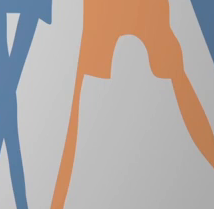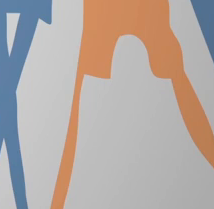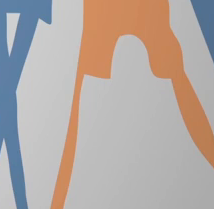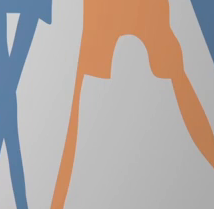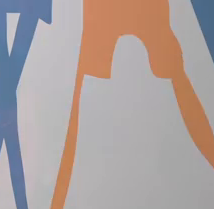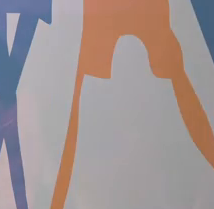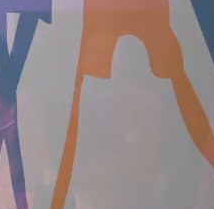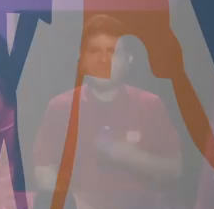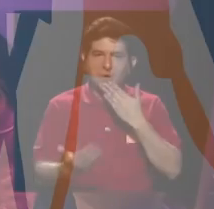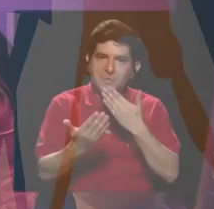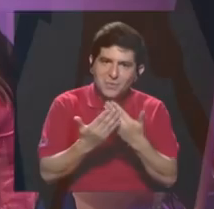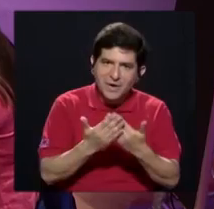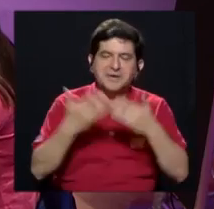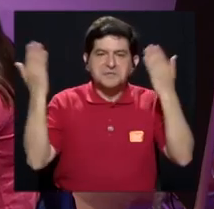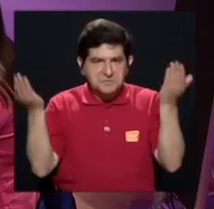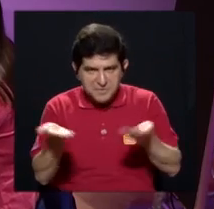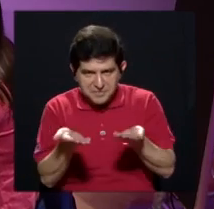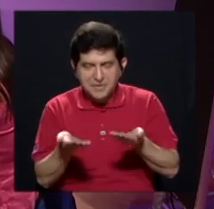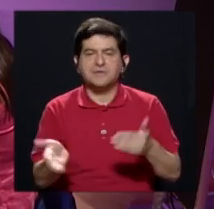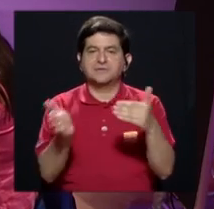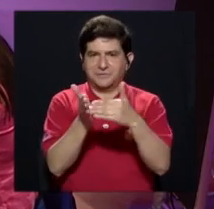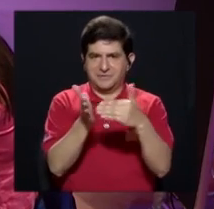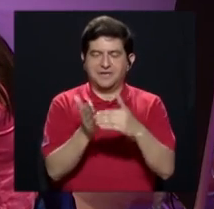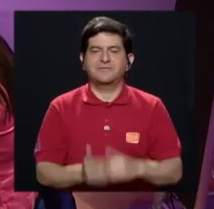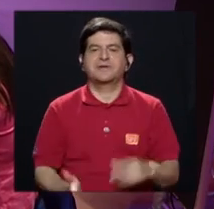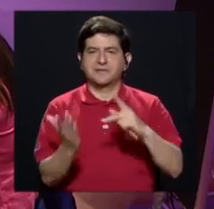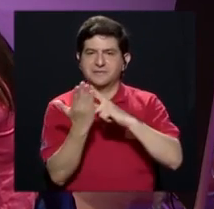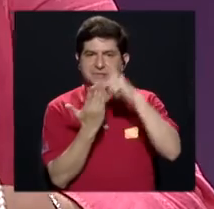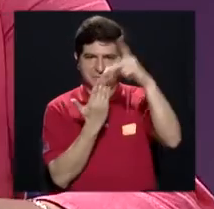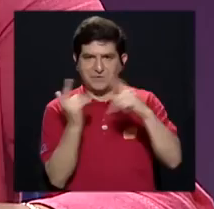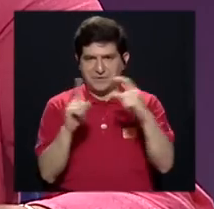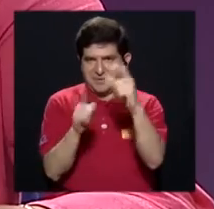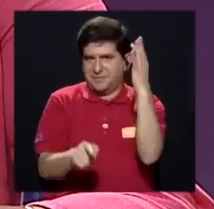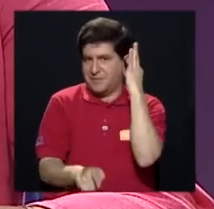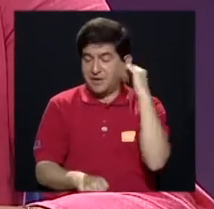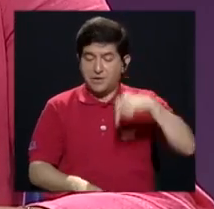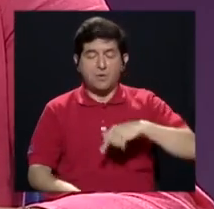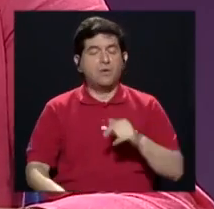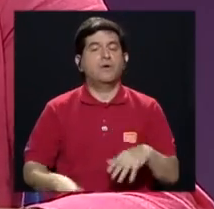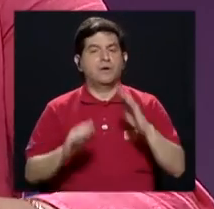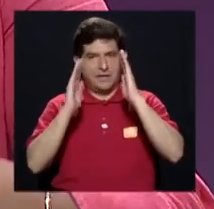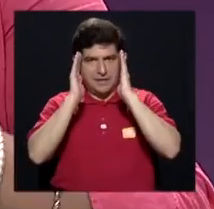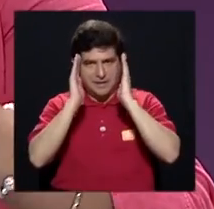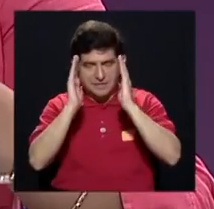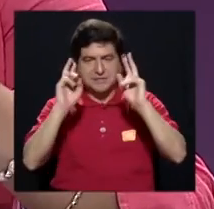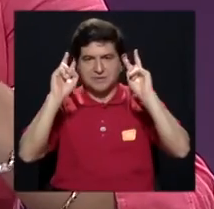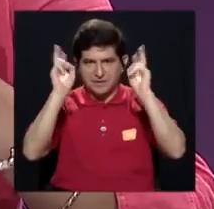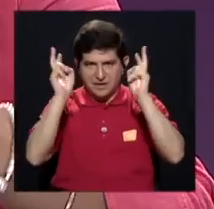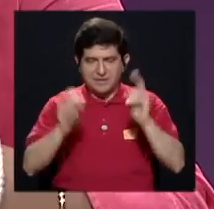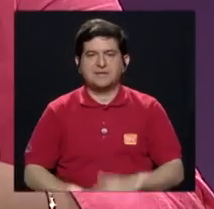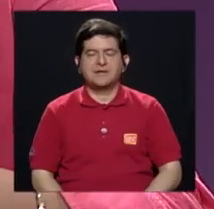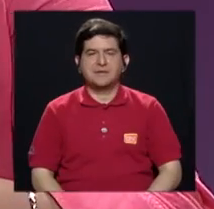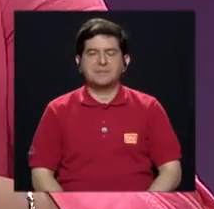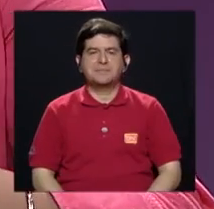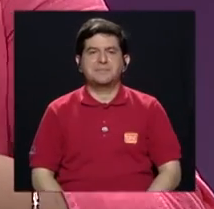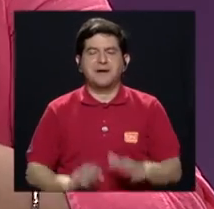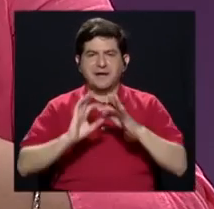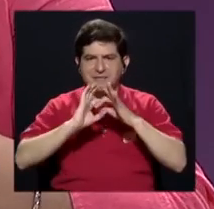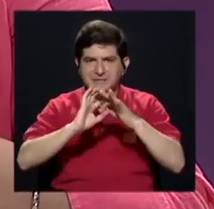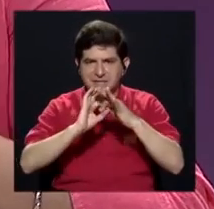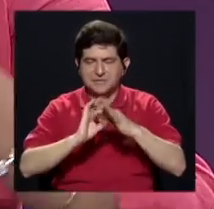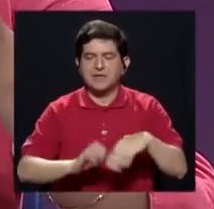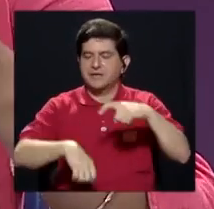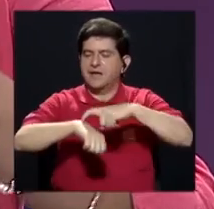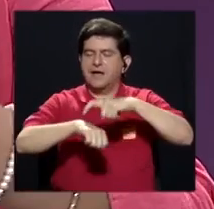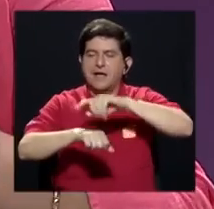bueno les damos la bienvenida una vez más a palabra de mujer el día de hoy vamos a tratar el tema de la vivir la sexualidad en el